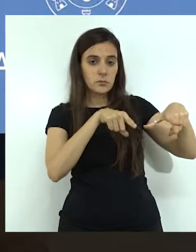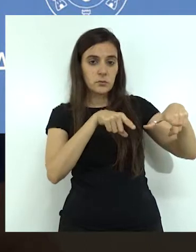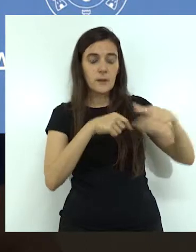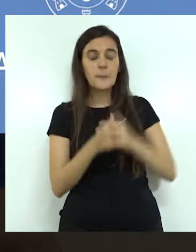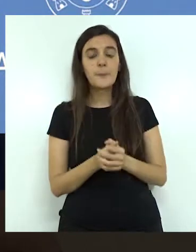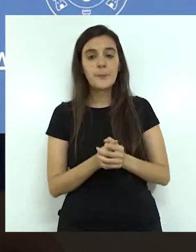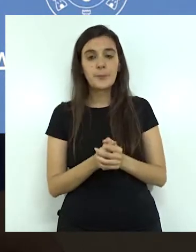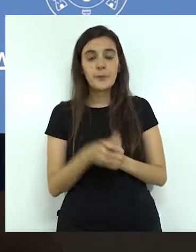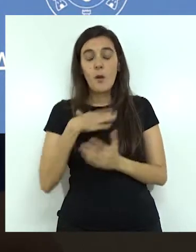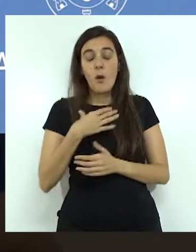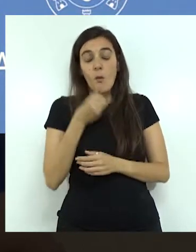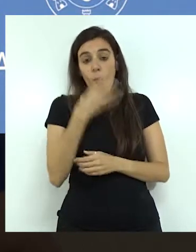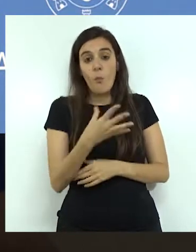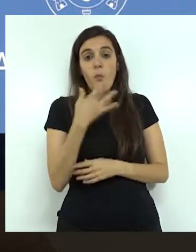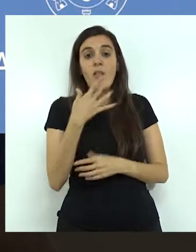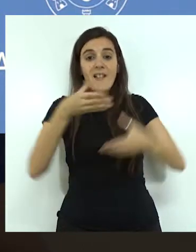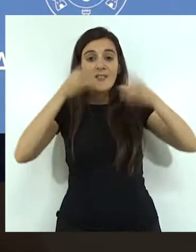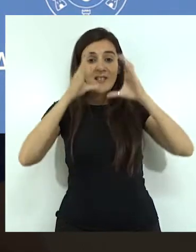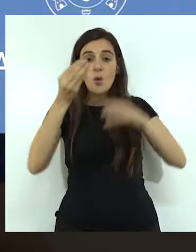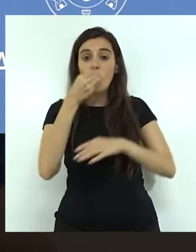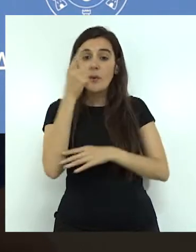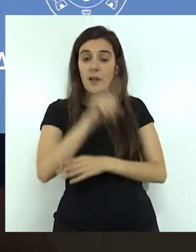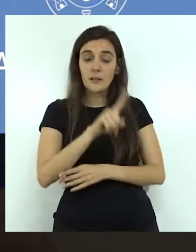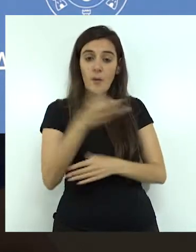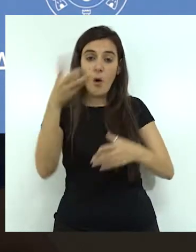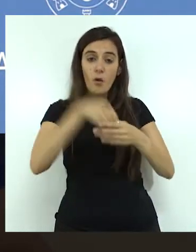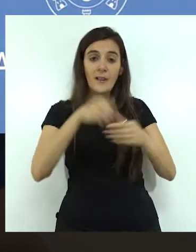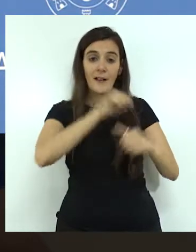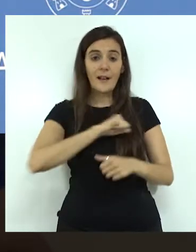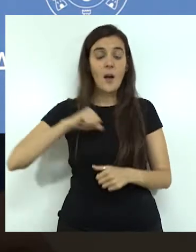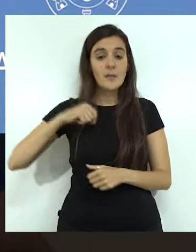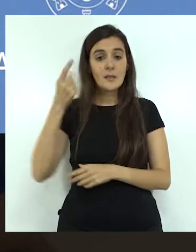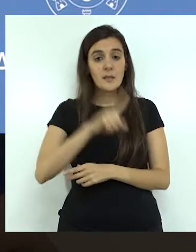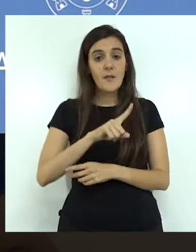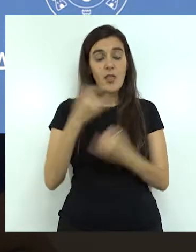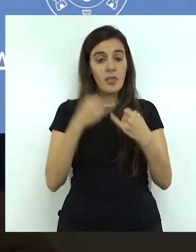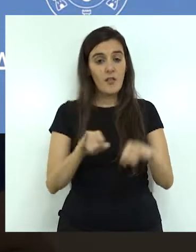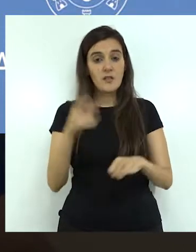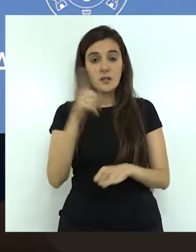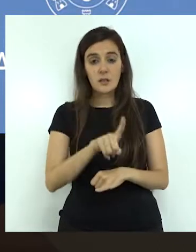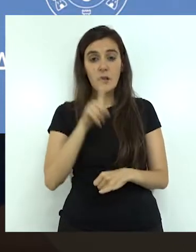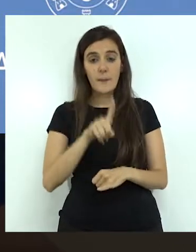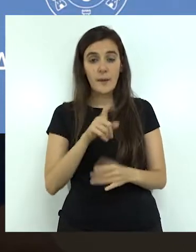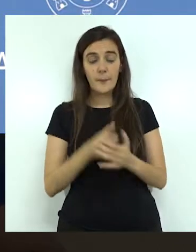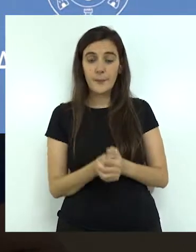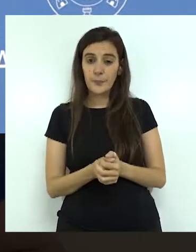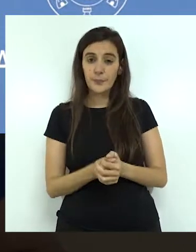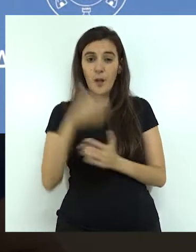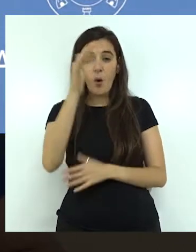se da el desayuno y la comida camiseta del evento de total